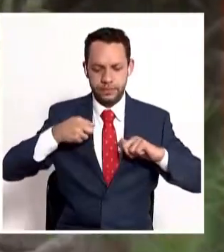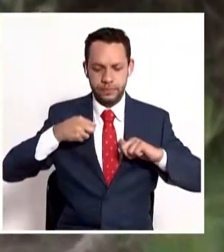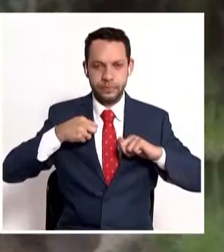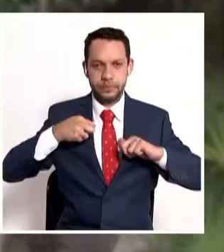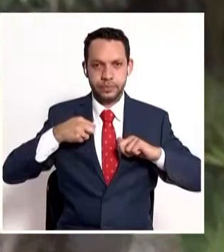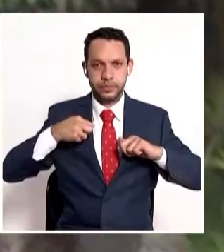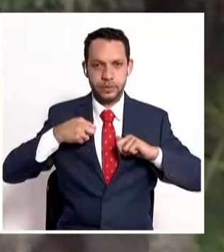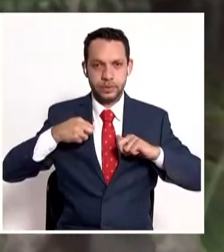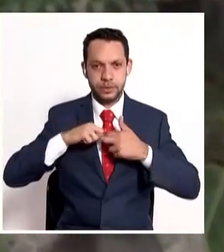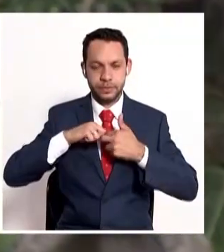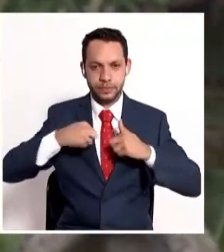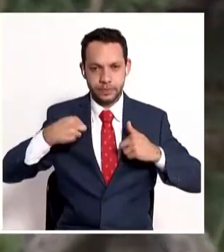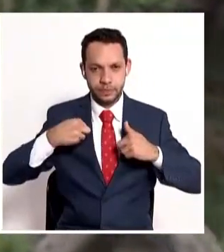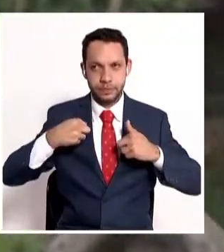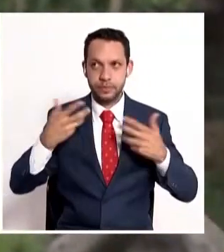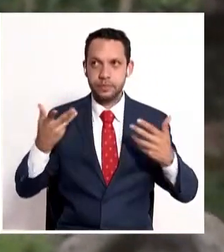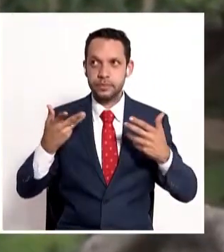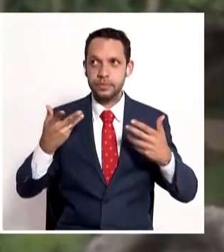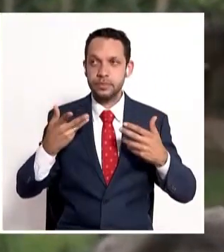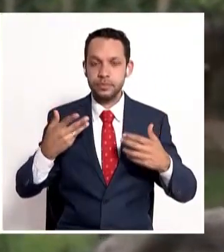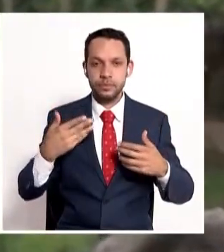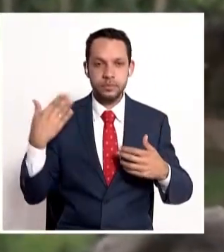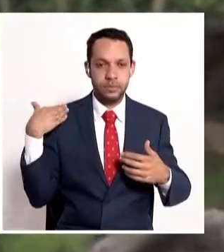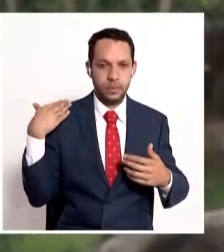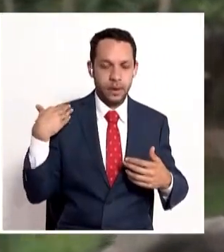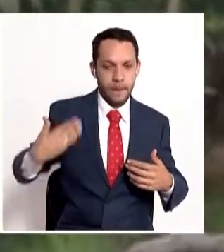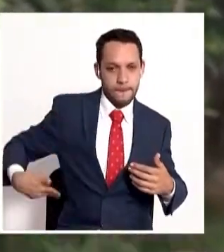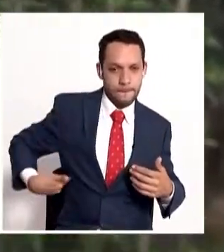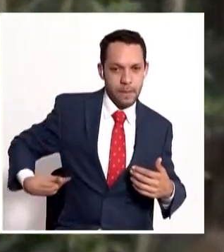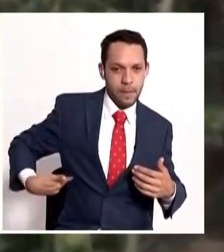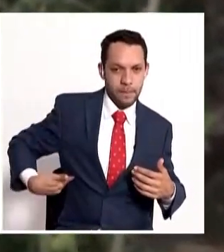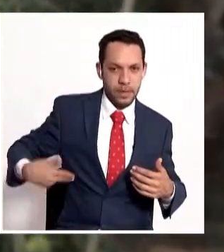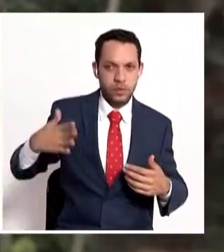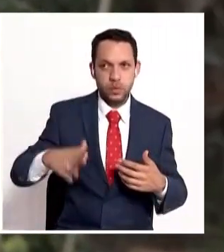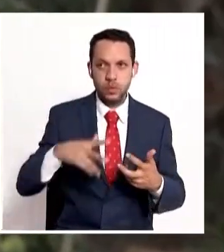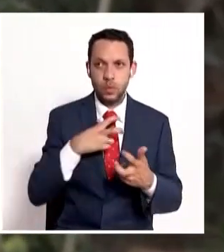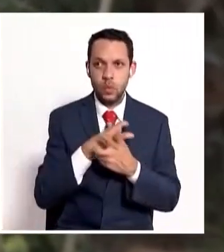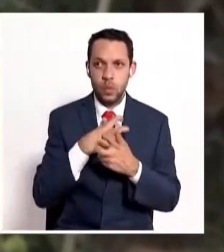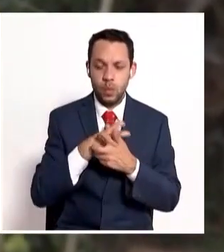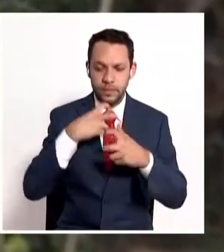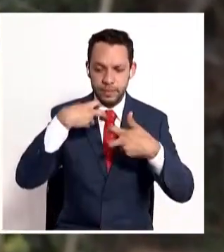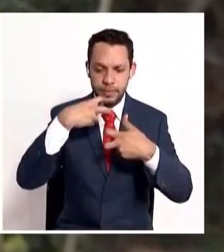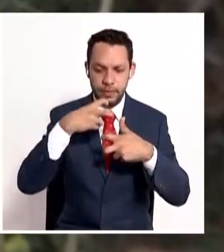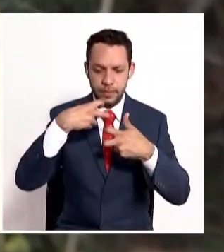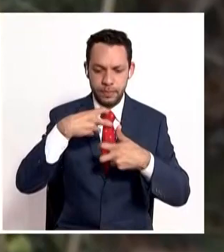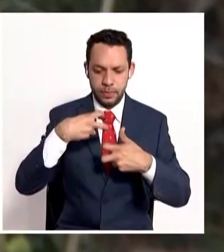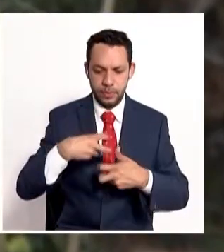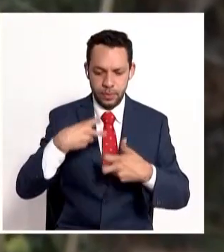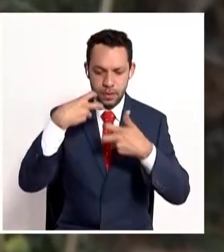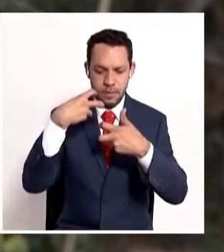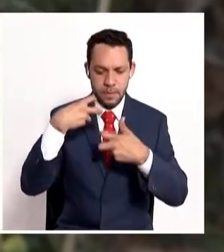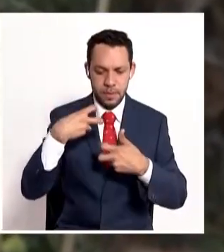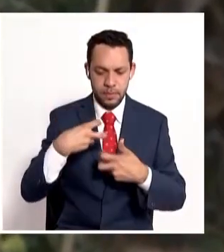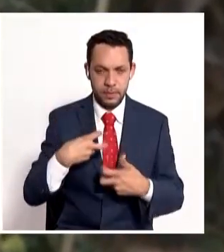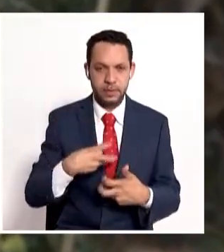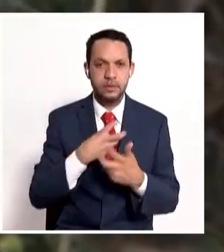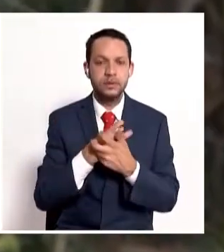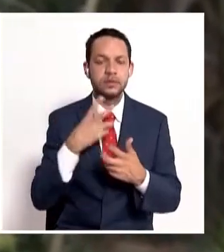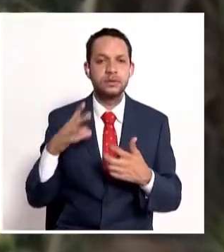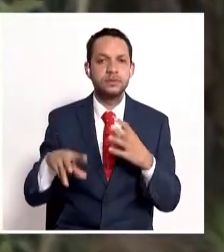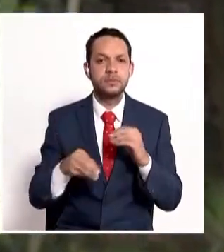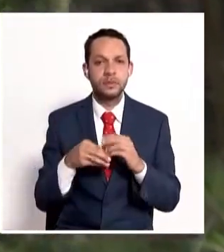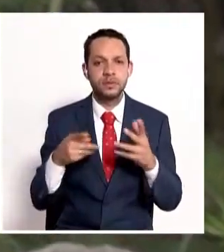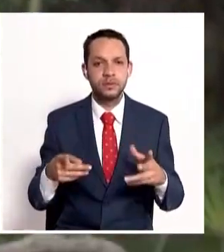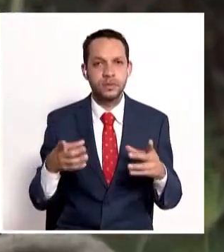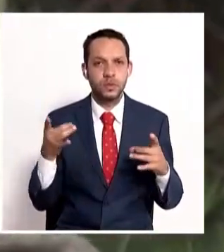para espinales no es cierto de los para vertebrales cuando hacemos cuando debemos estirar esta parte que es muy común